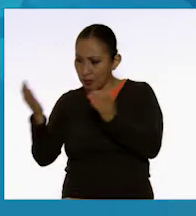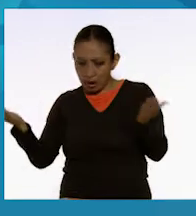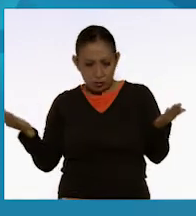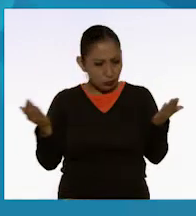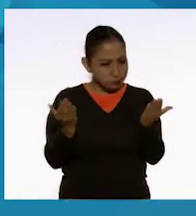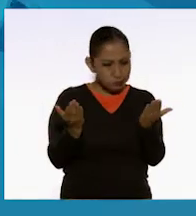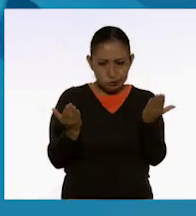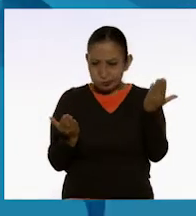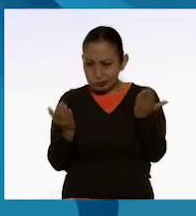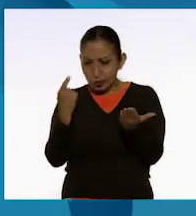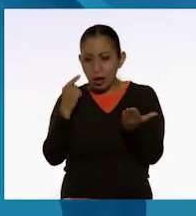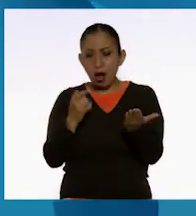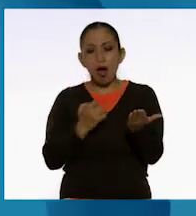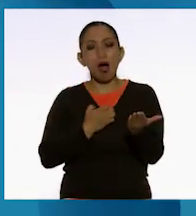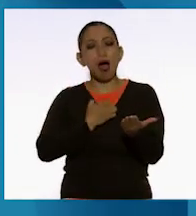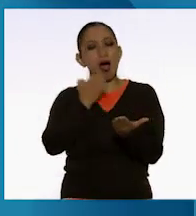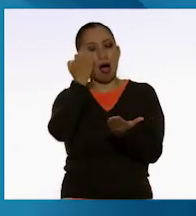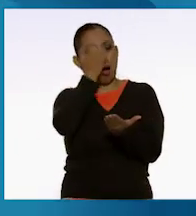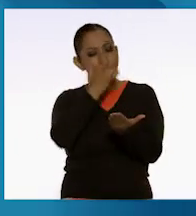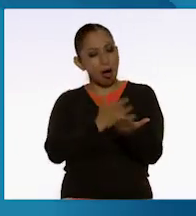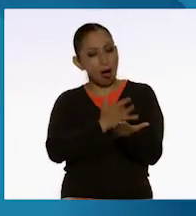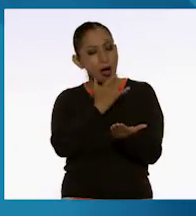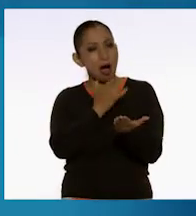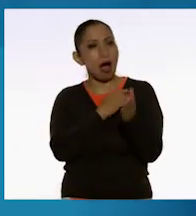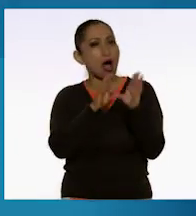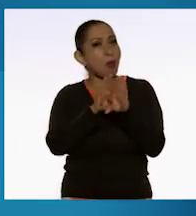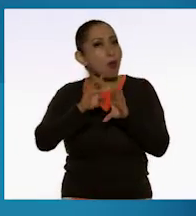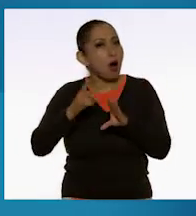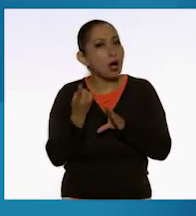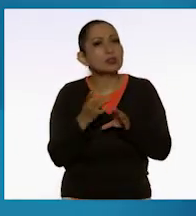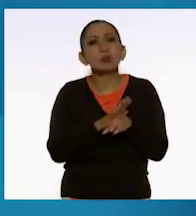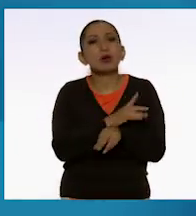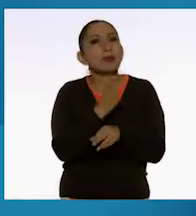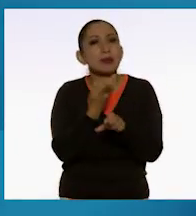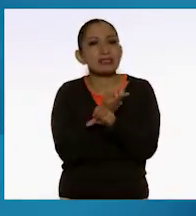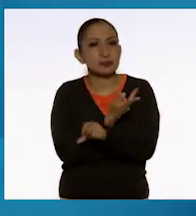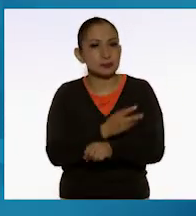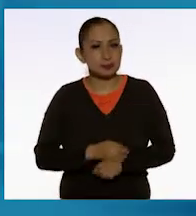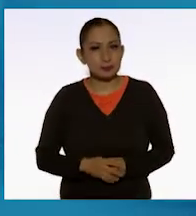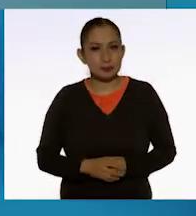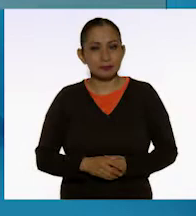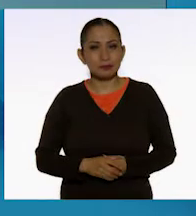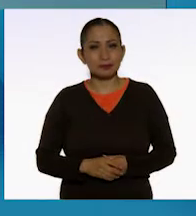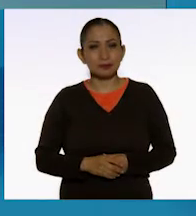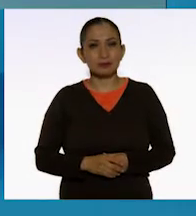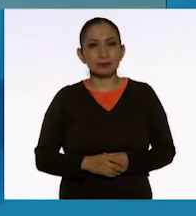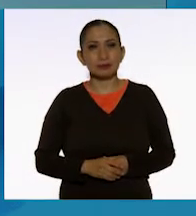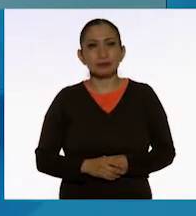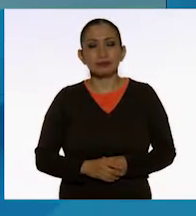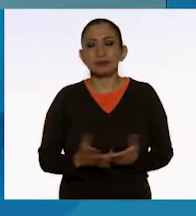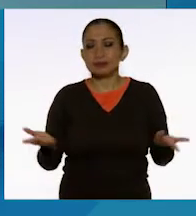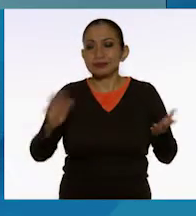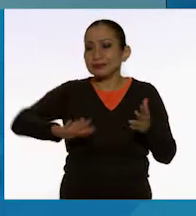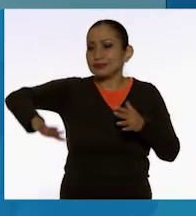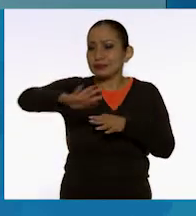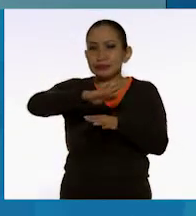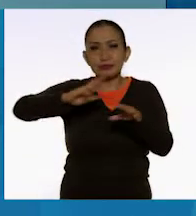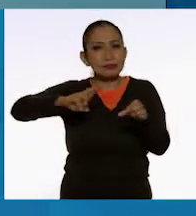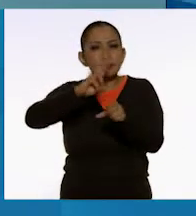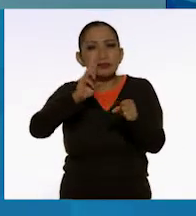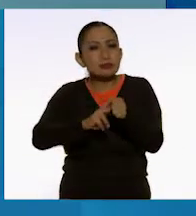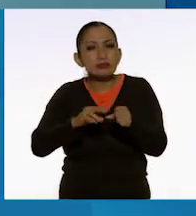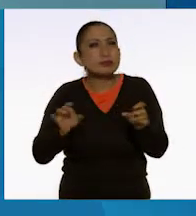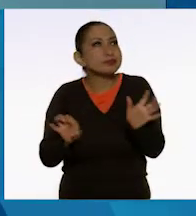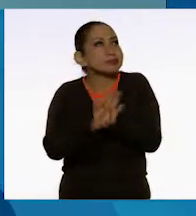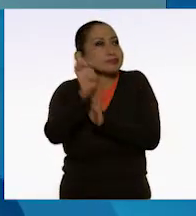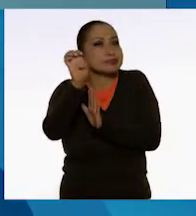para que infieran e interpreten cómo son ¿y por qué ocurren? Modelos de fenómenos y procesos naturales,